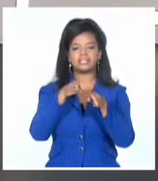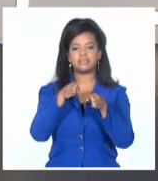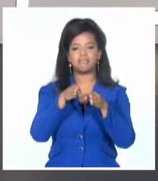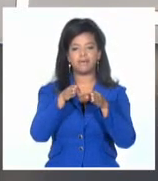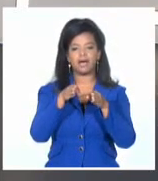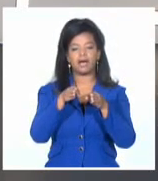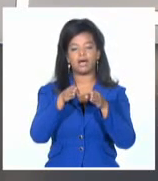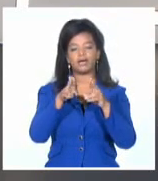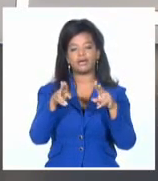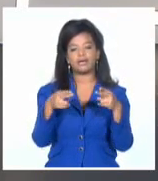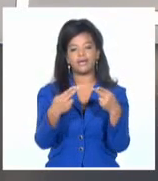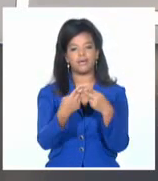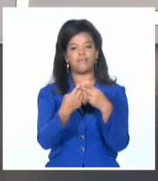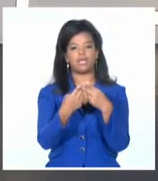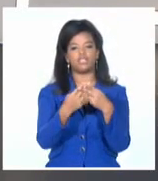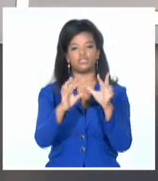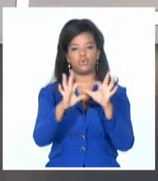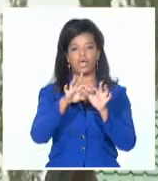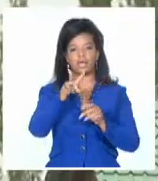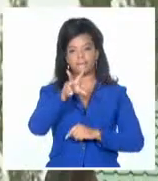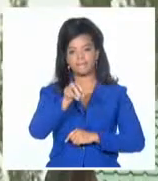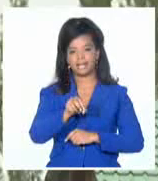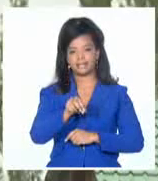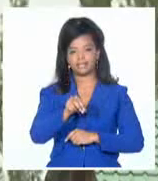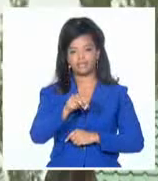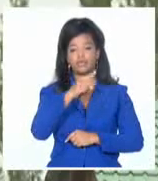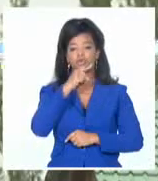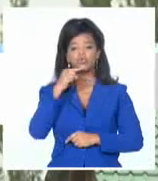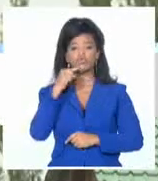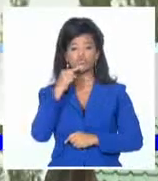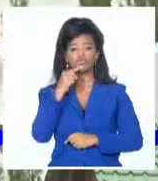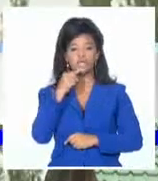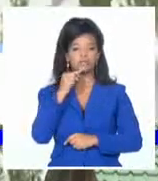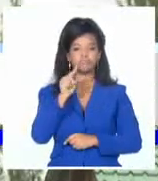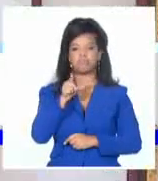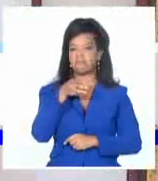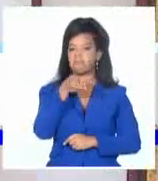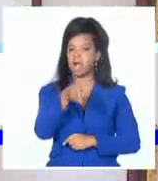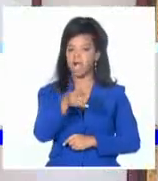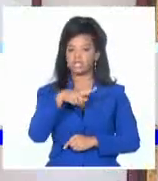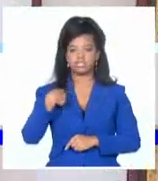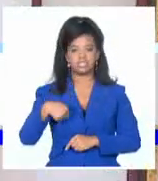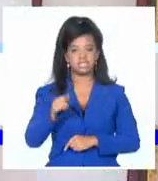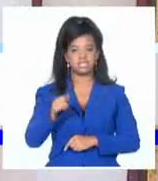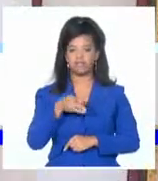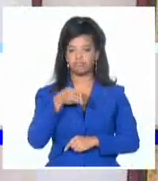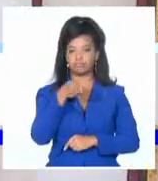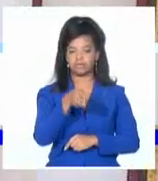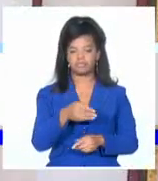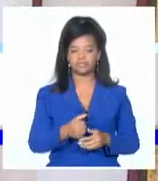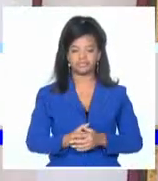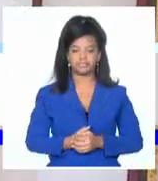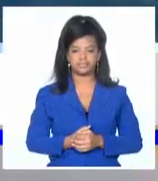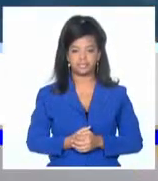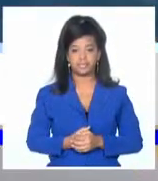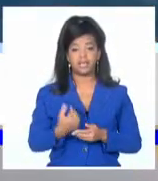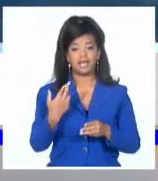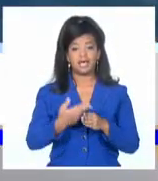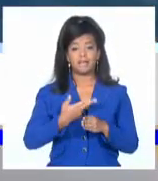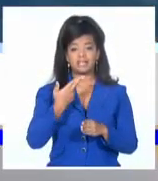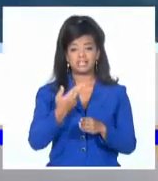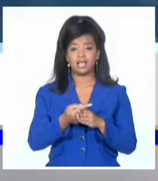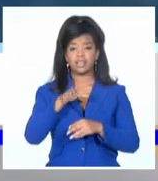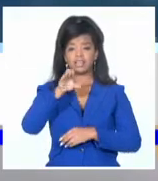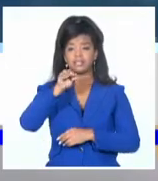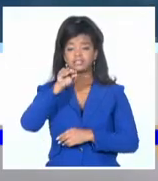Vladimir Putin, y de China, Xi Jinping. En conferencia de prensa, el portavoz de Seguridad Nacional de la Casa Blanca, John Kirby, confirmó que Biden tiene